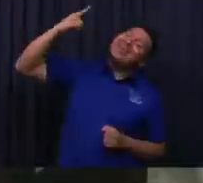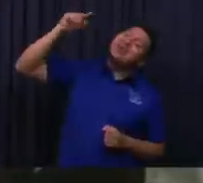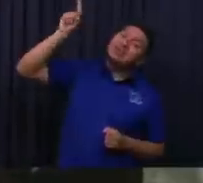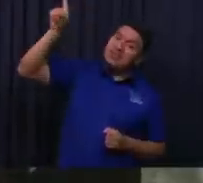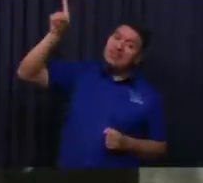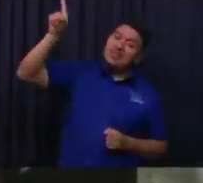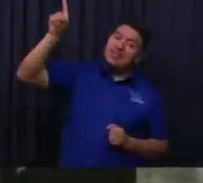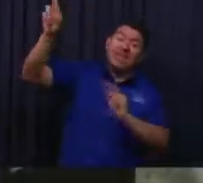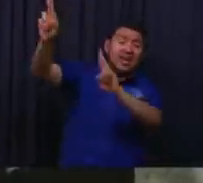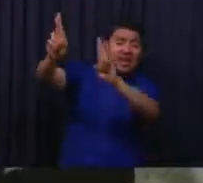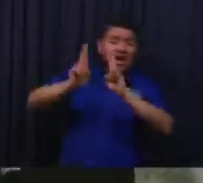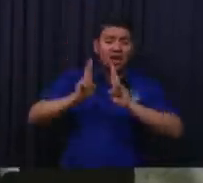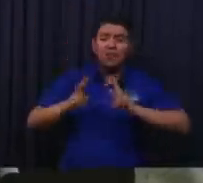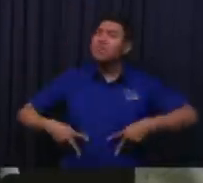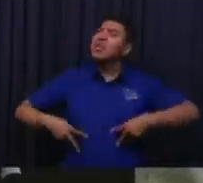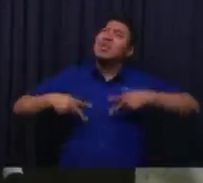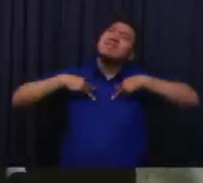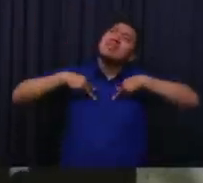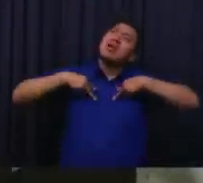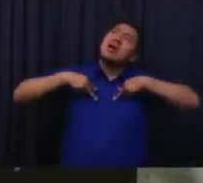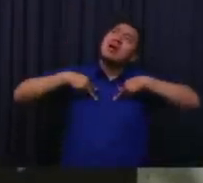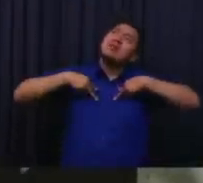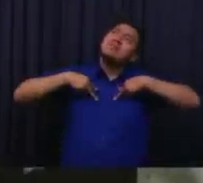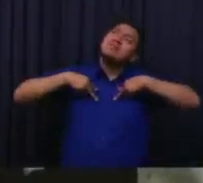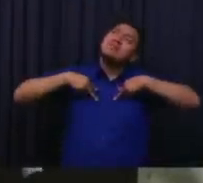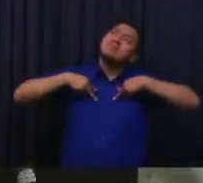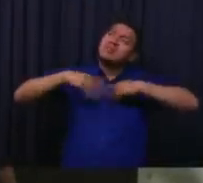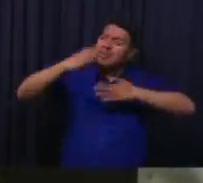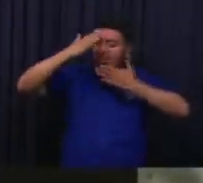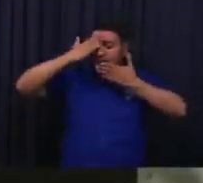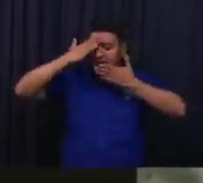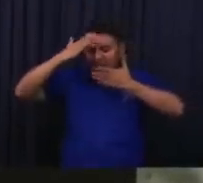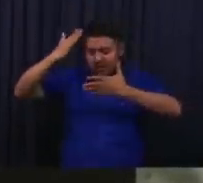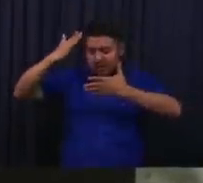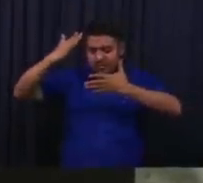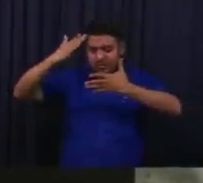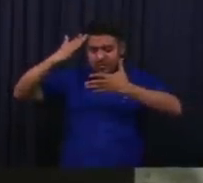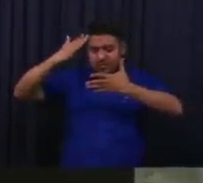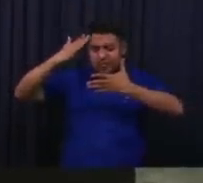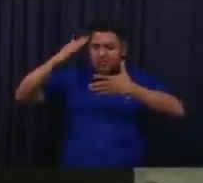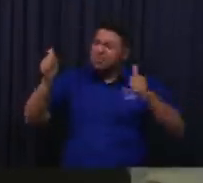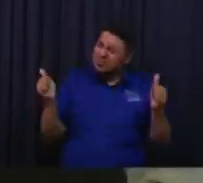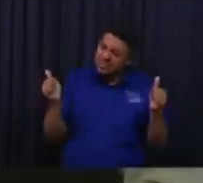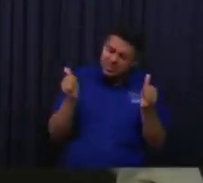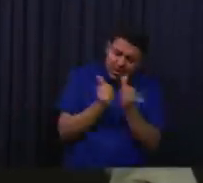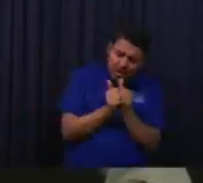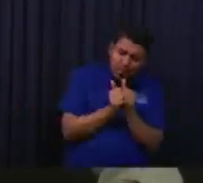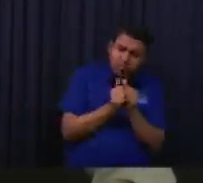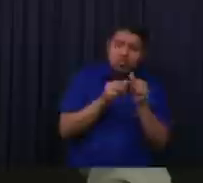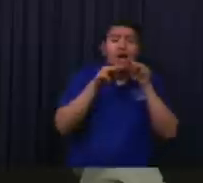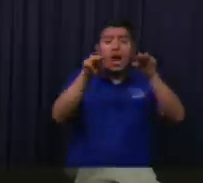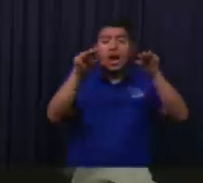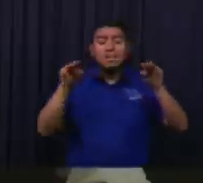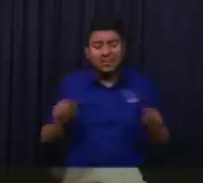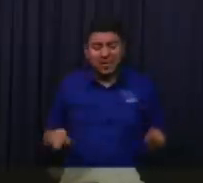del regalo de la vida. Gracias, Señor. Nos acercamos a la mesa,